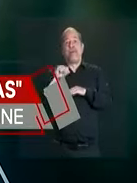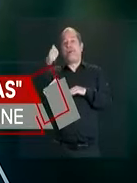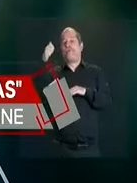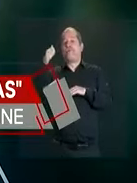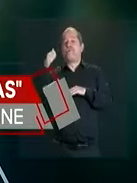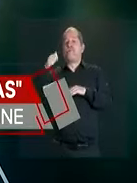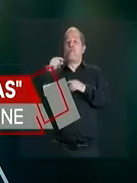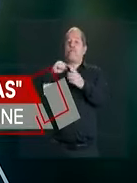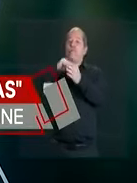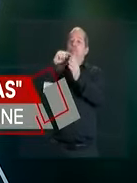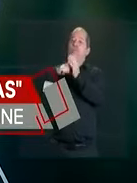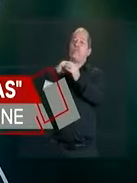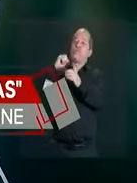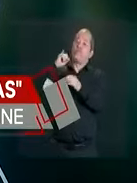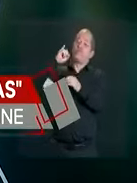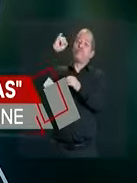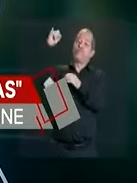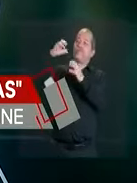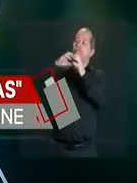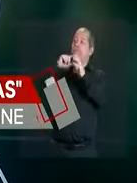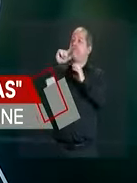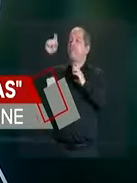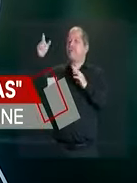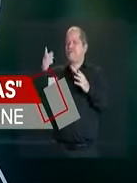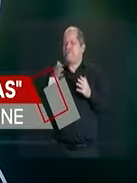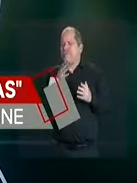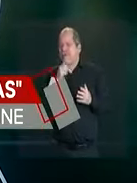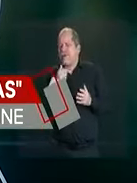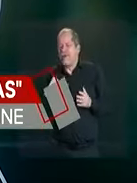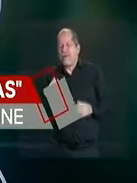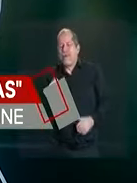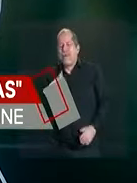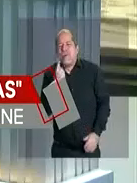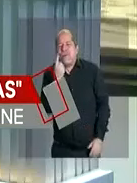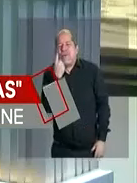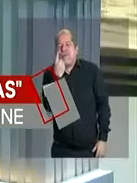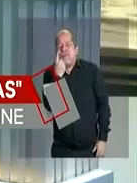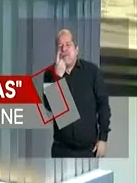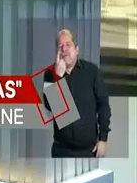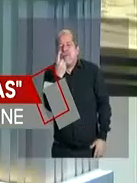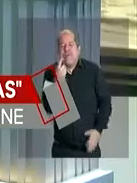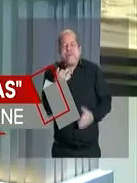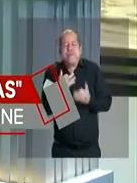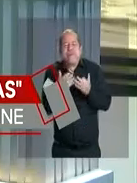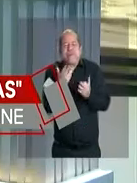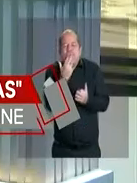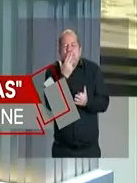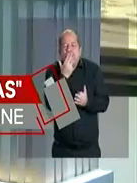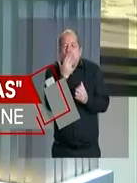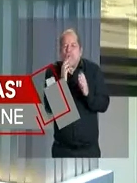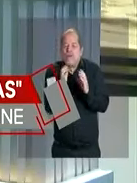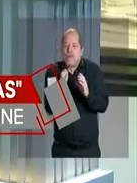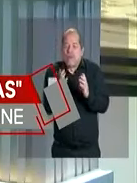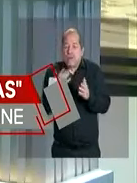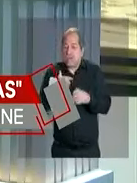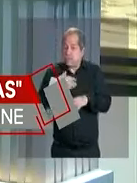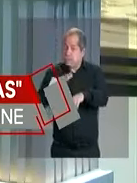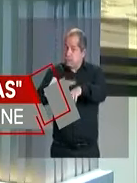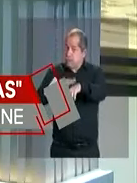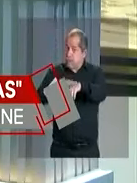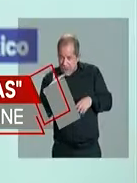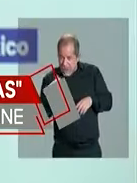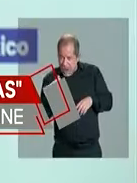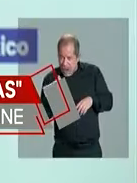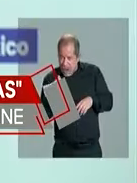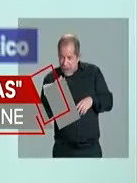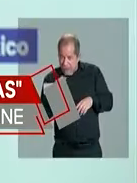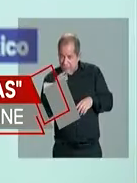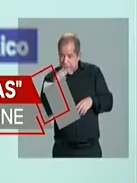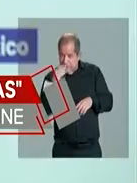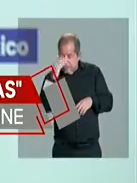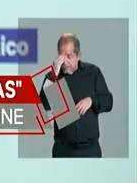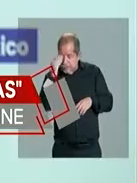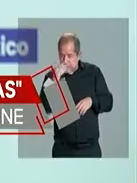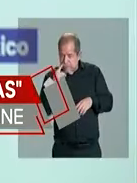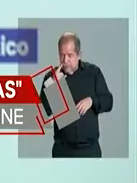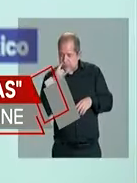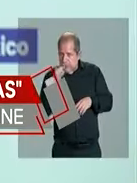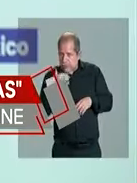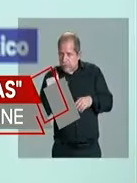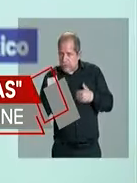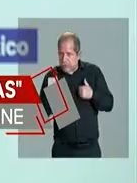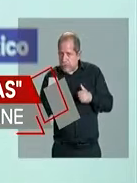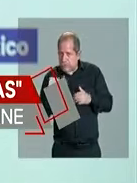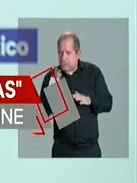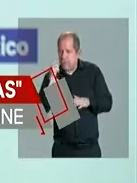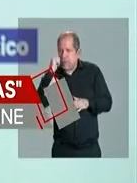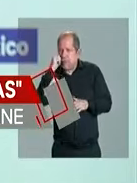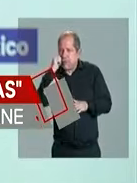estas situaciones para que en el tercer debate ni siquiera esto se nos presente. En términos generales, los comentarios sobre el debate han